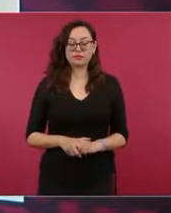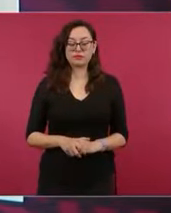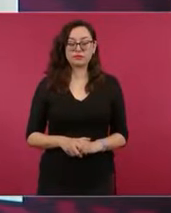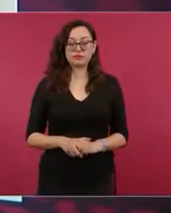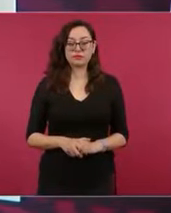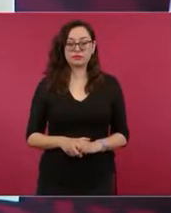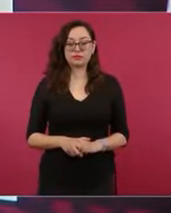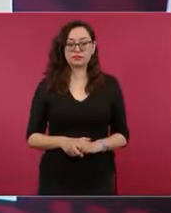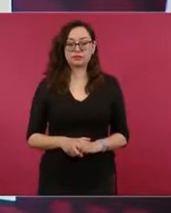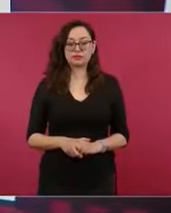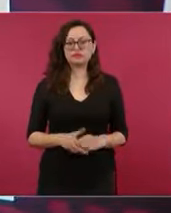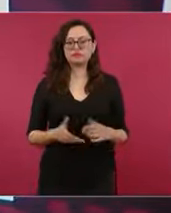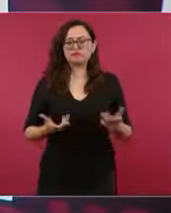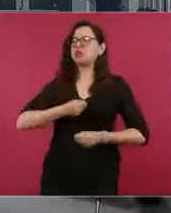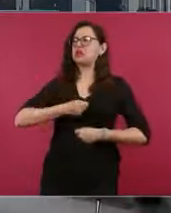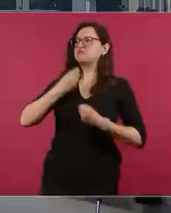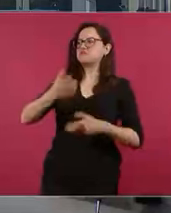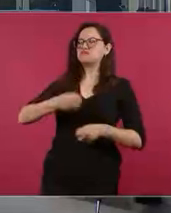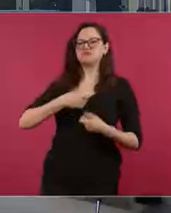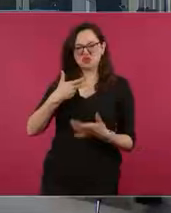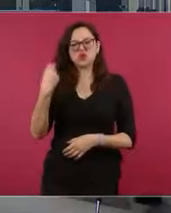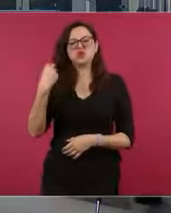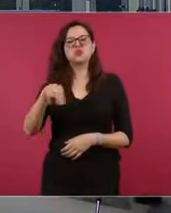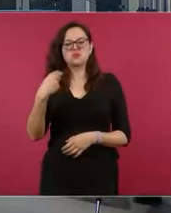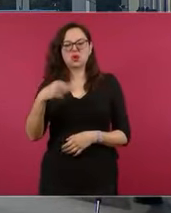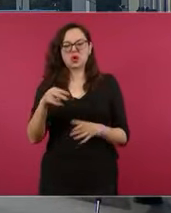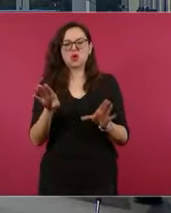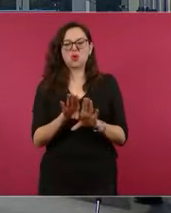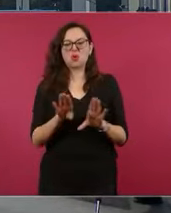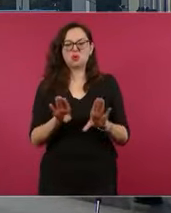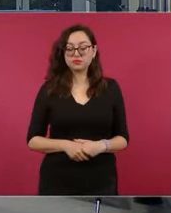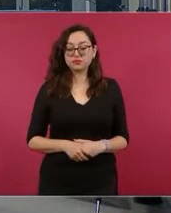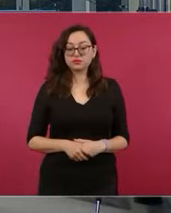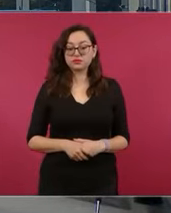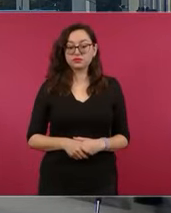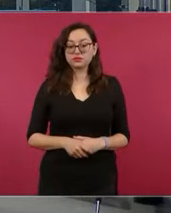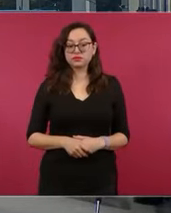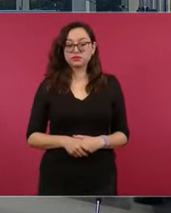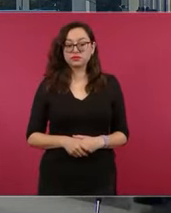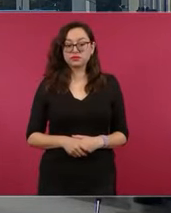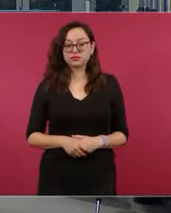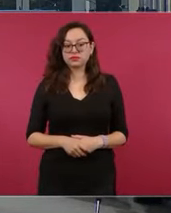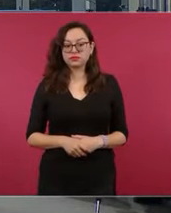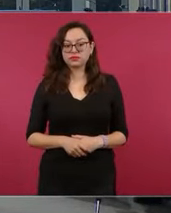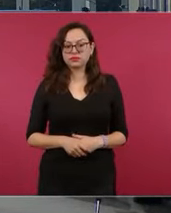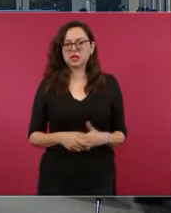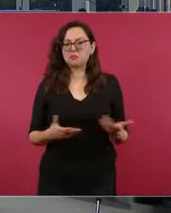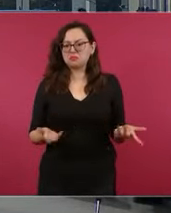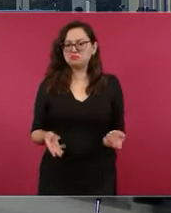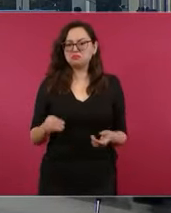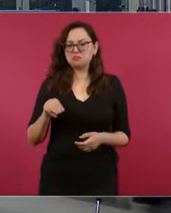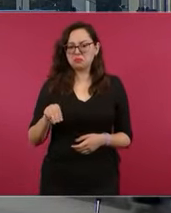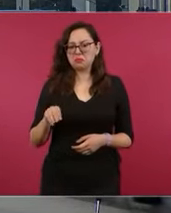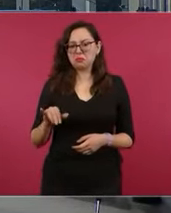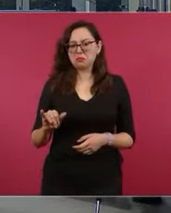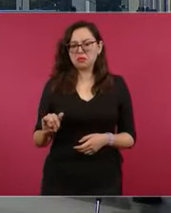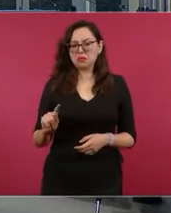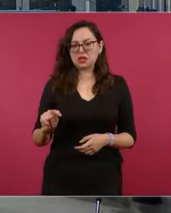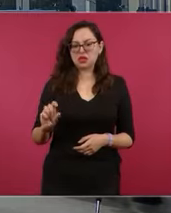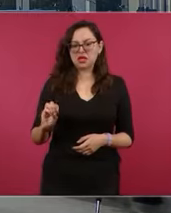los que no les importa mentir? No, pero ellos se dan cuenta. No, pero sí es mitómano.